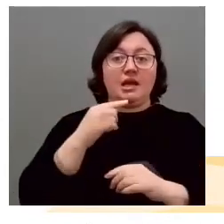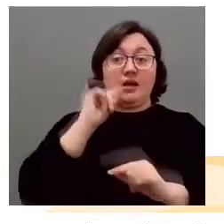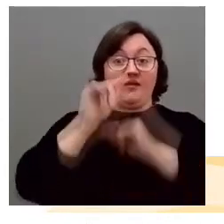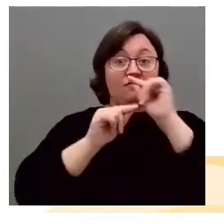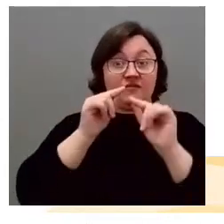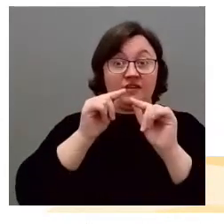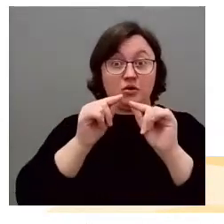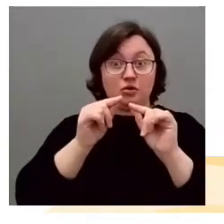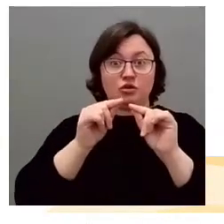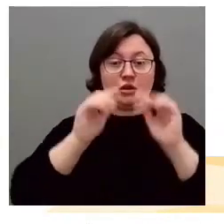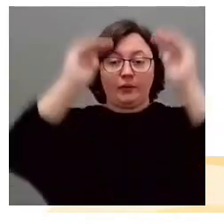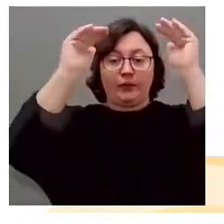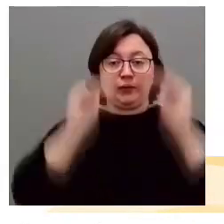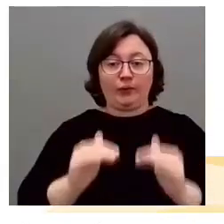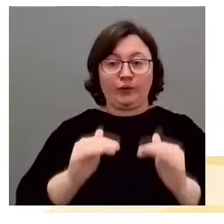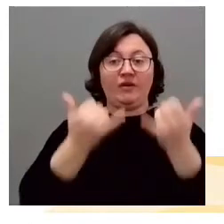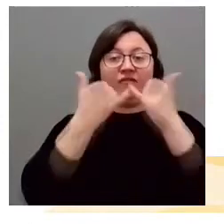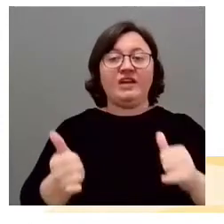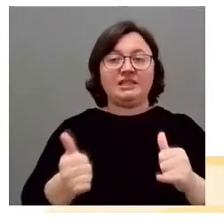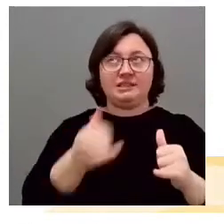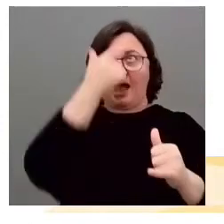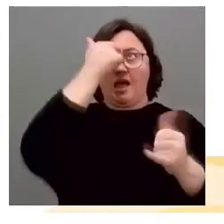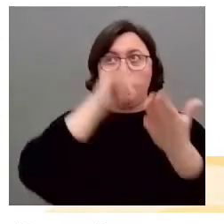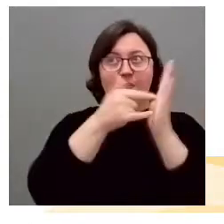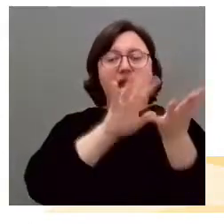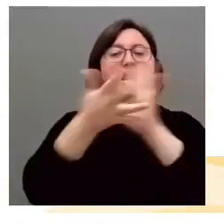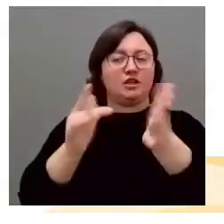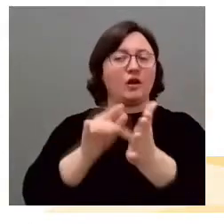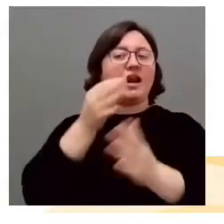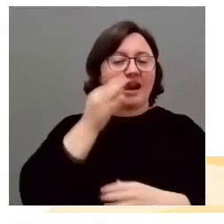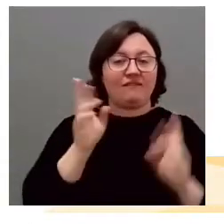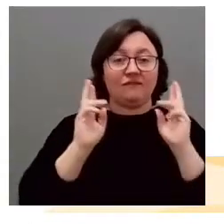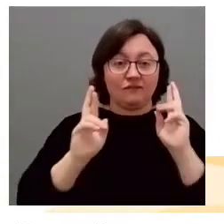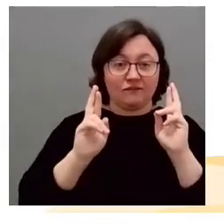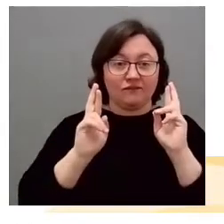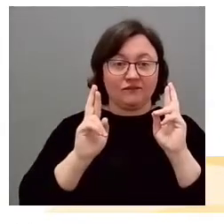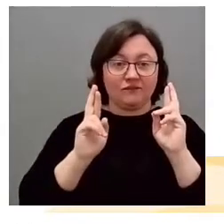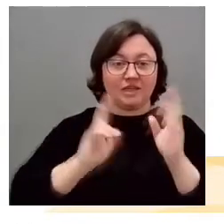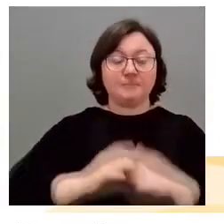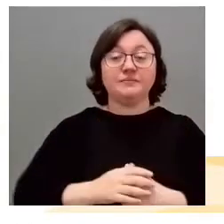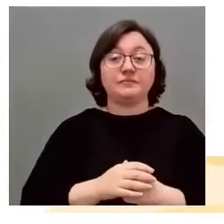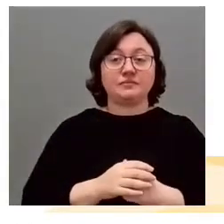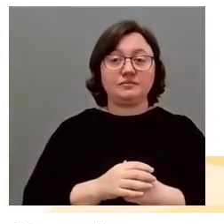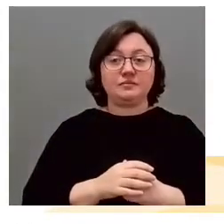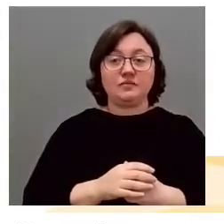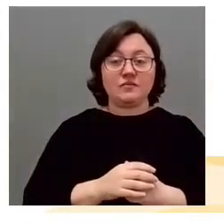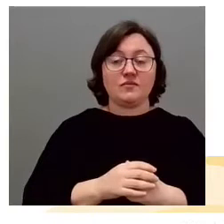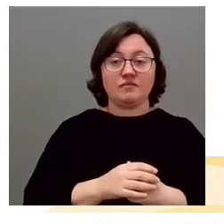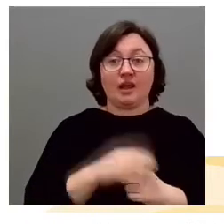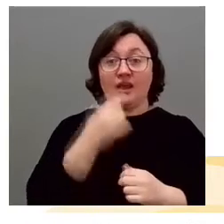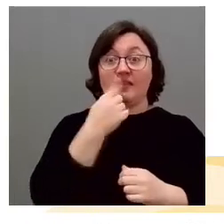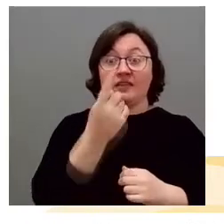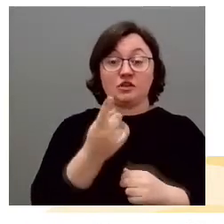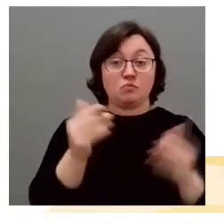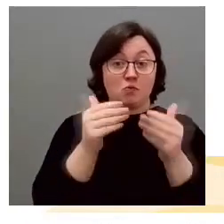permita celebrarlo como lo veníamos haciendo hasta ahora, ¿no? Como decía al